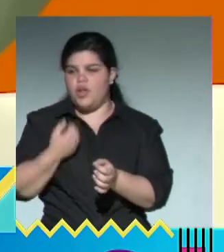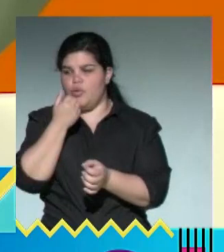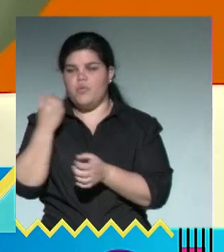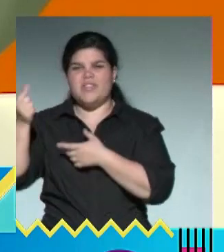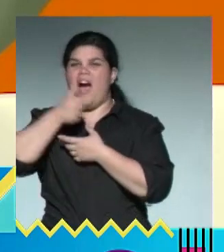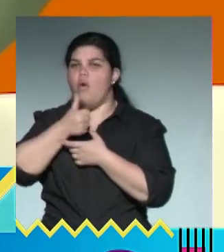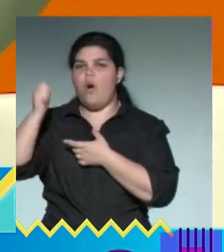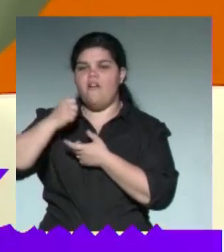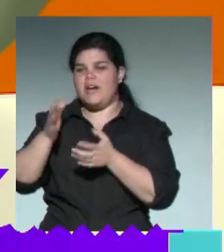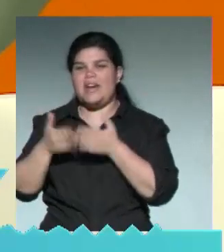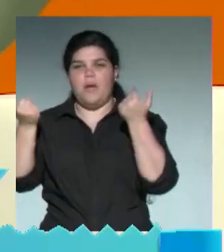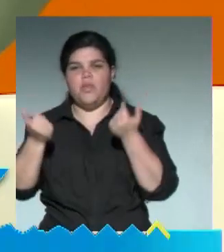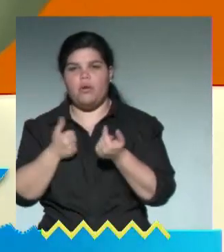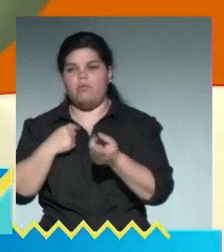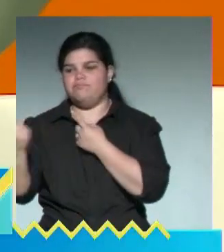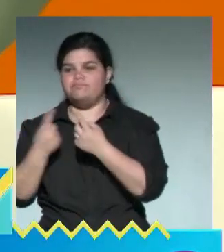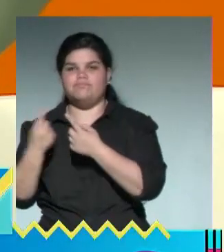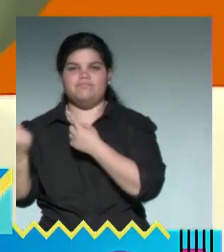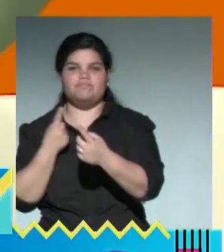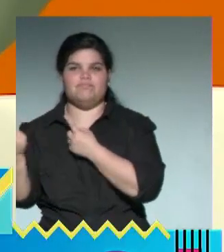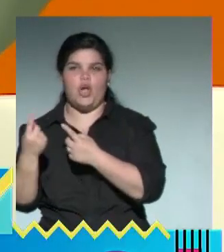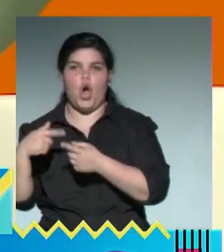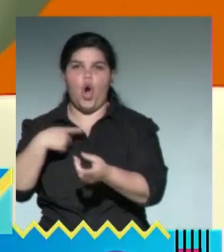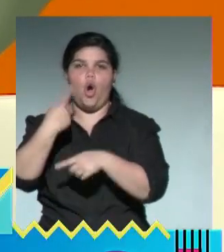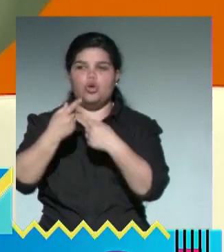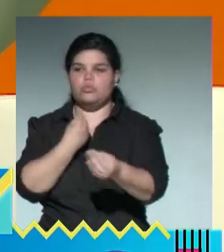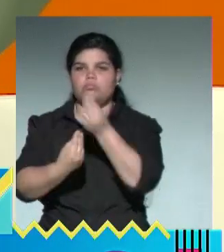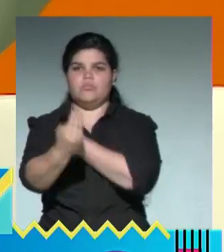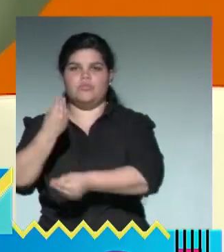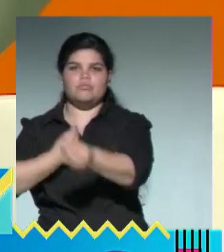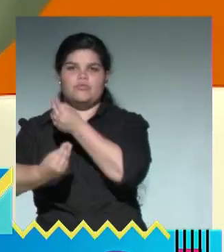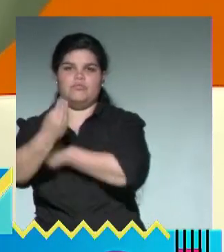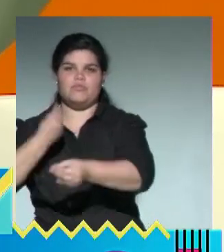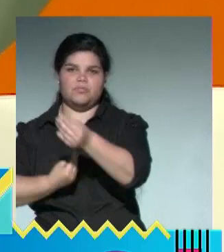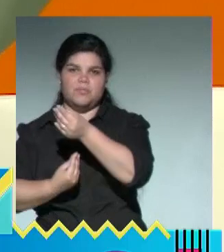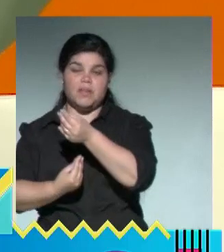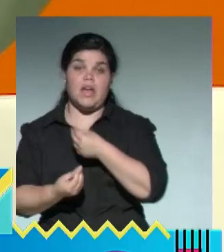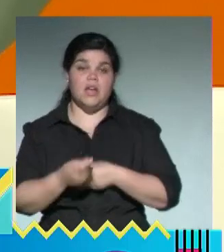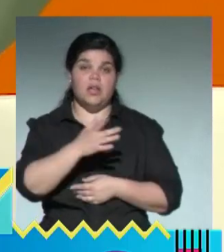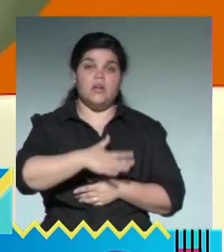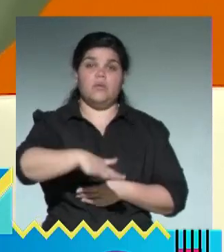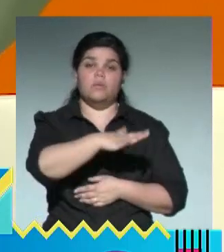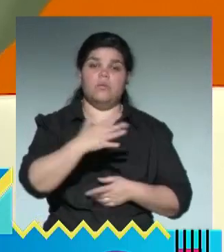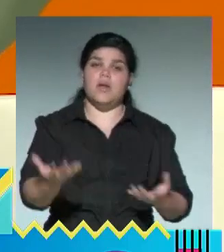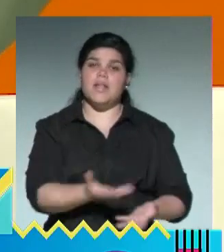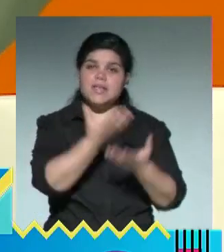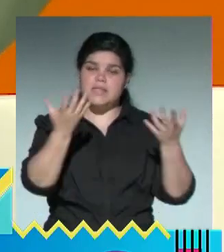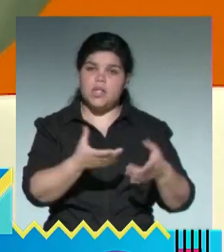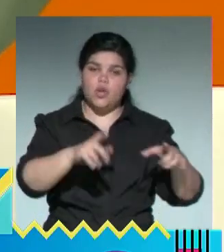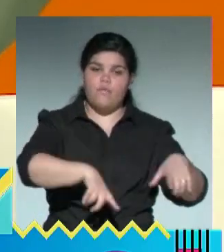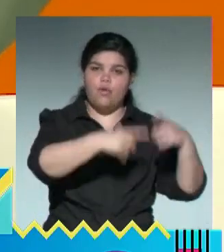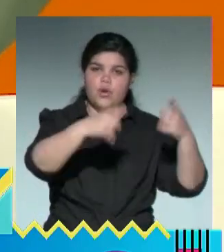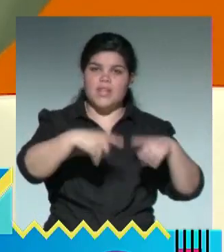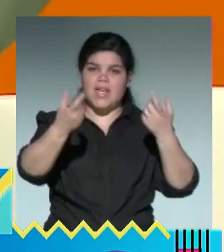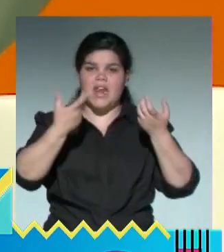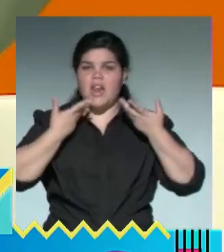ahí mismo rápido y vas intercambiando con otros bomberos. Desde los incendios forestales, que son por lo general en la naturaleza y